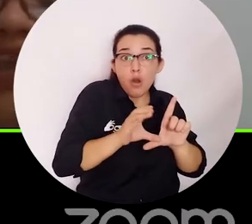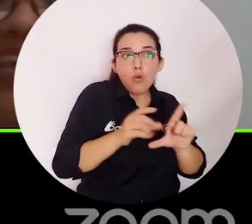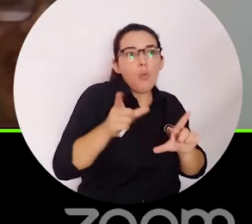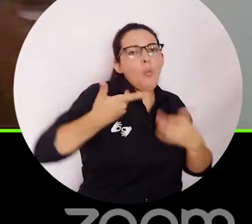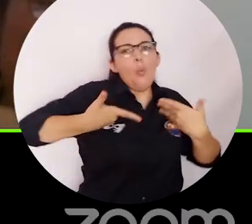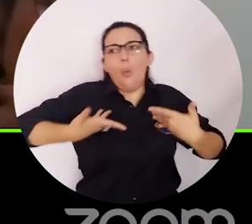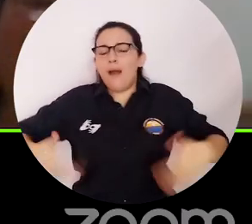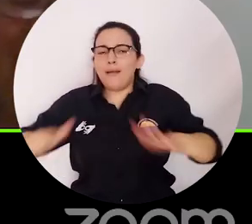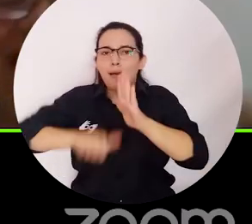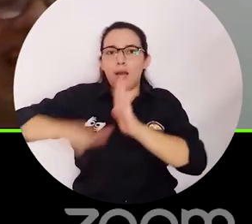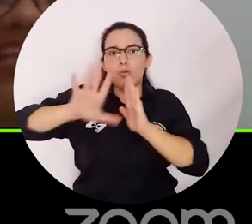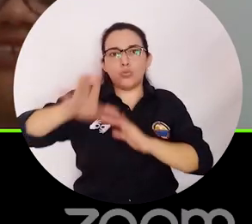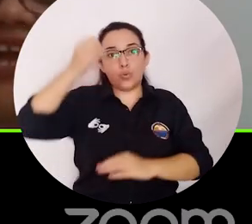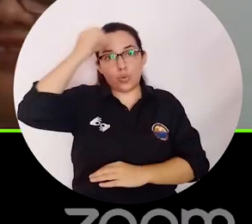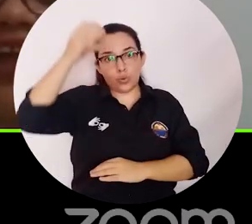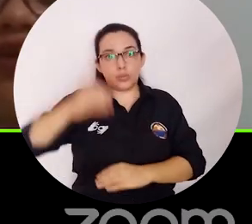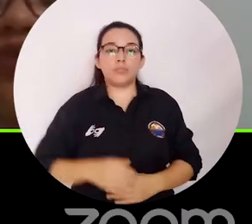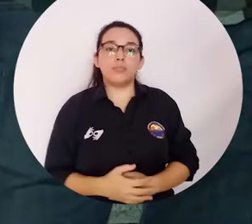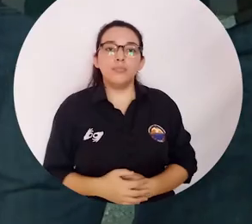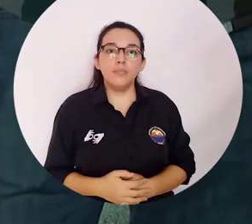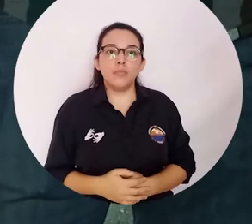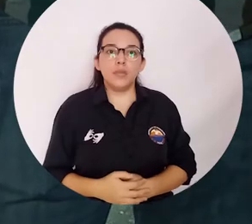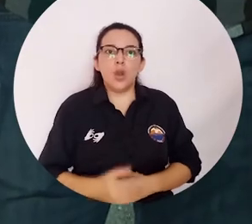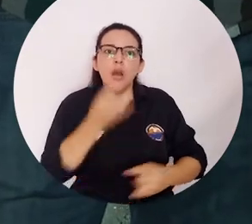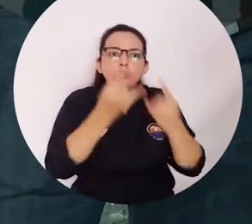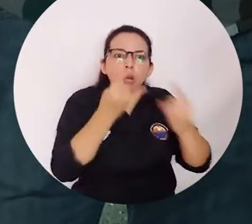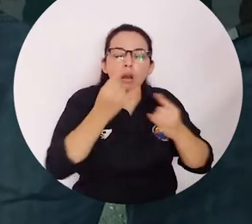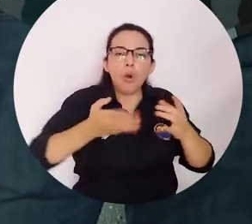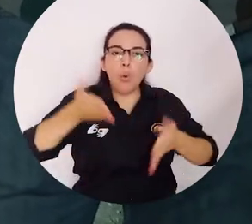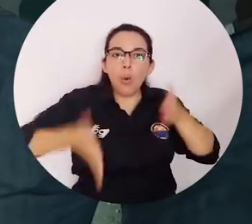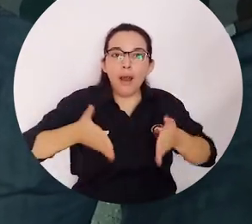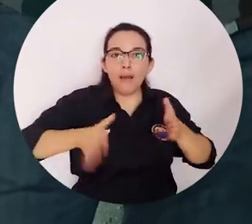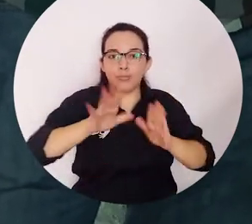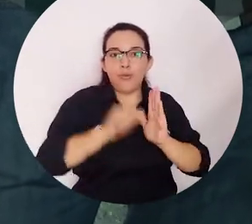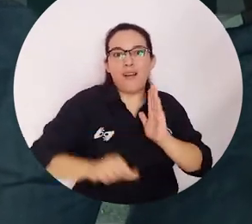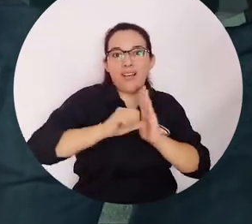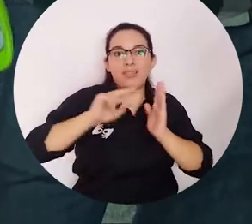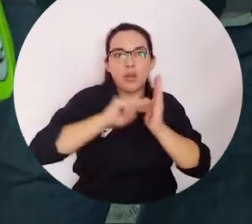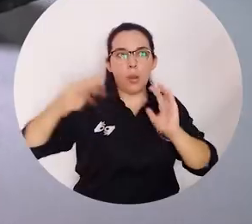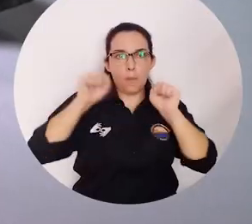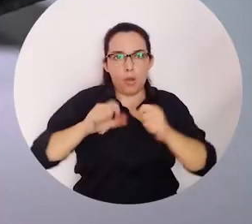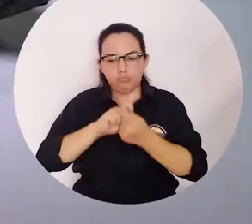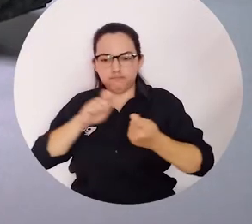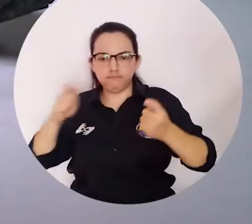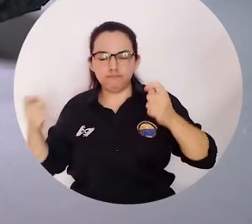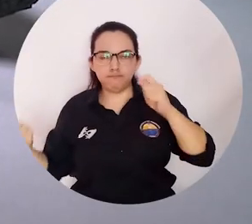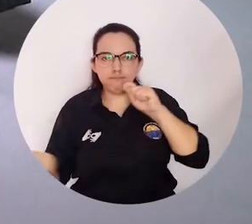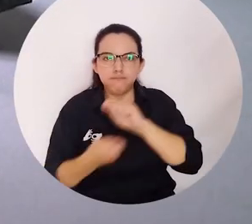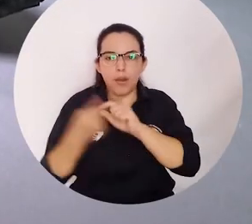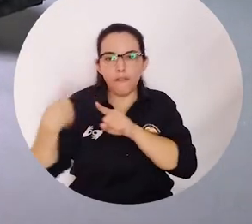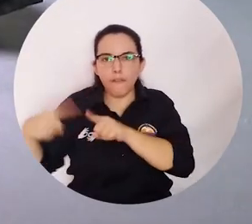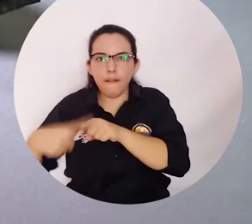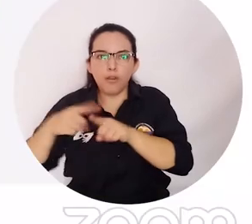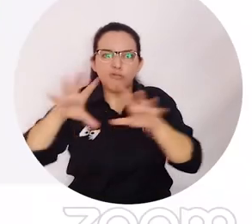conocimiento. El diplomado propendió por despertar el interés por la robótica como un área de la tecnología que permite transformar las dinámicas educativas